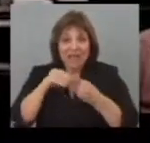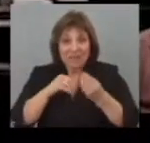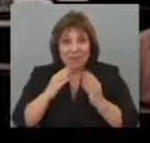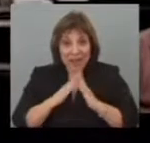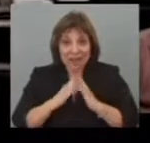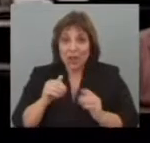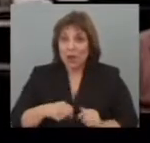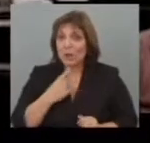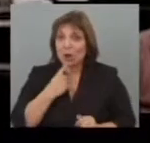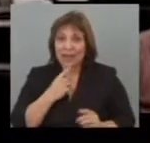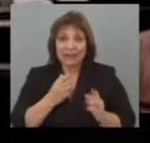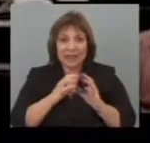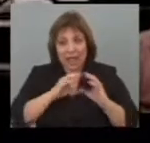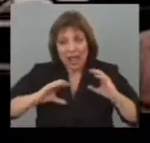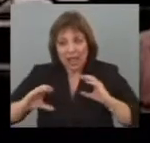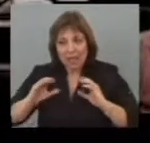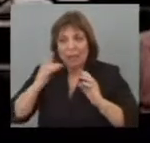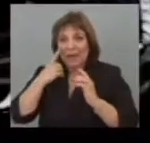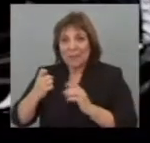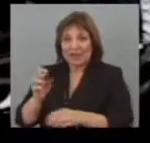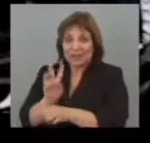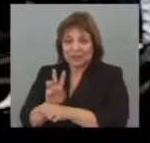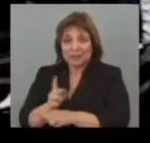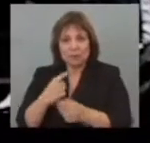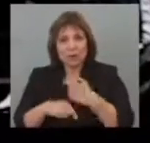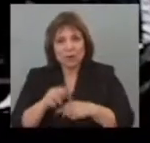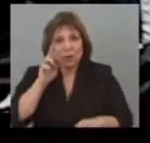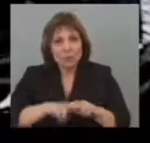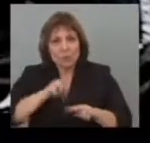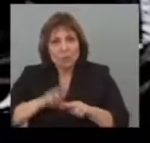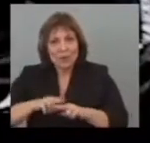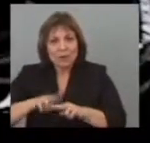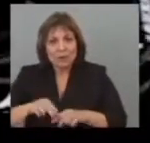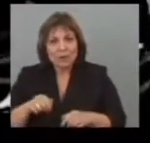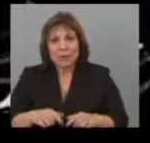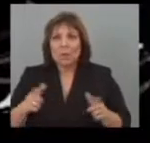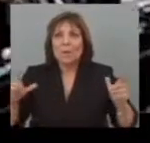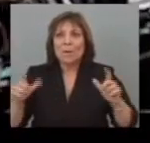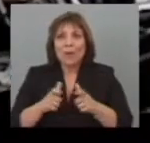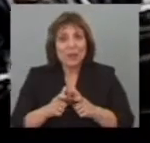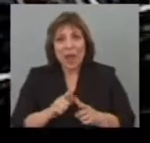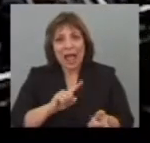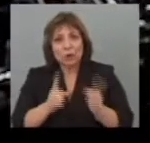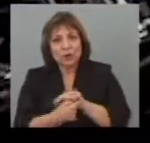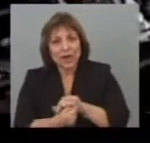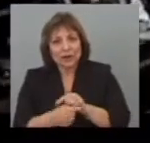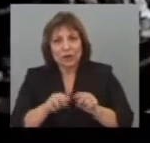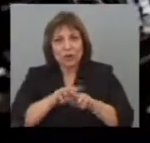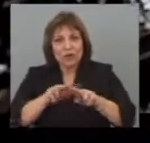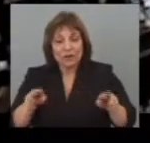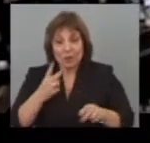política de Estado destinada a prevenirla. Sin embargo, la cantidad de muertes por esa causa no ha disminuido. Desde